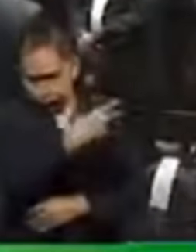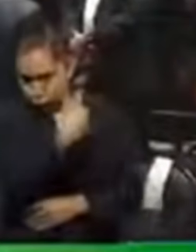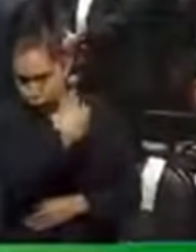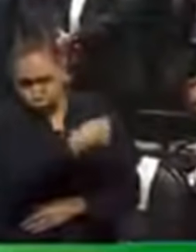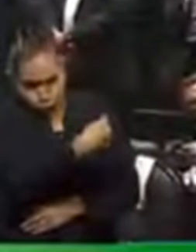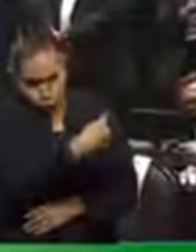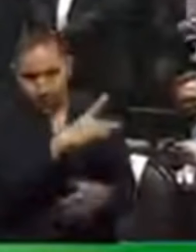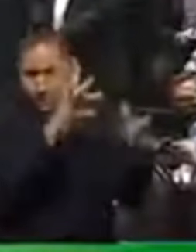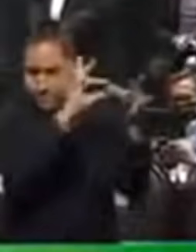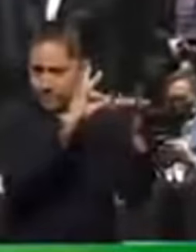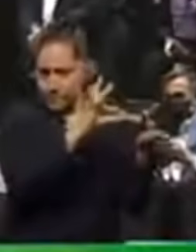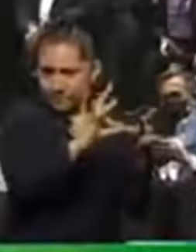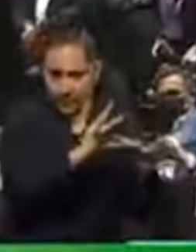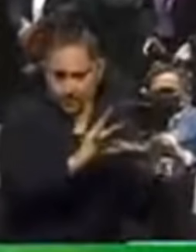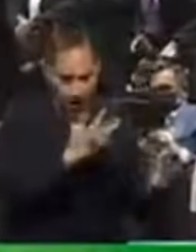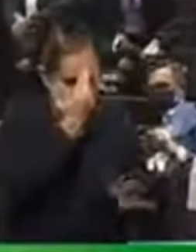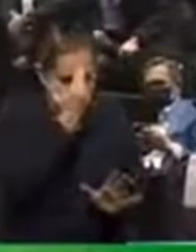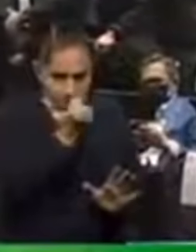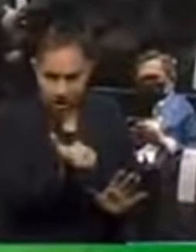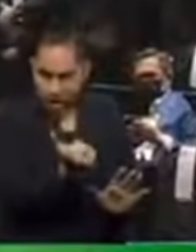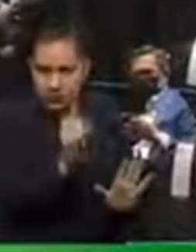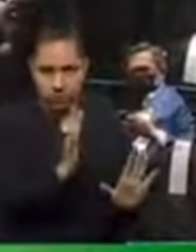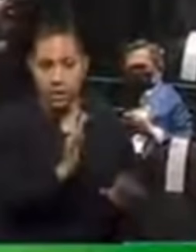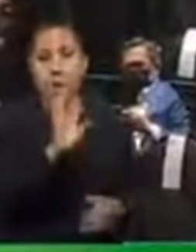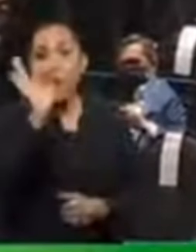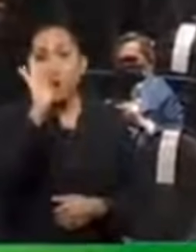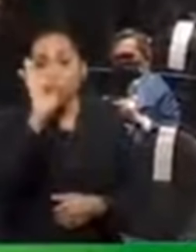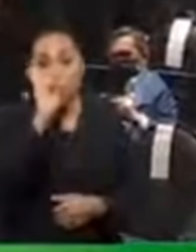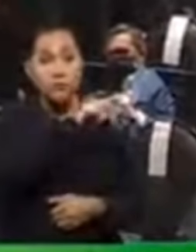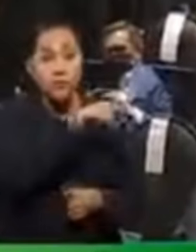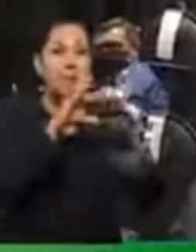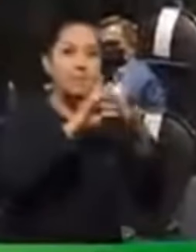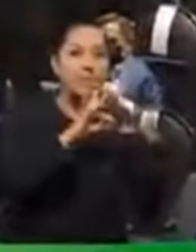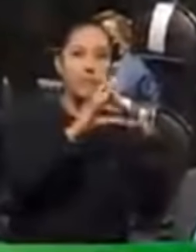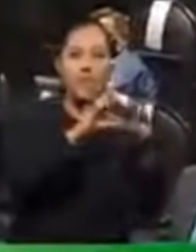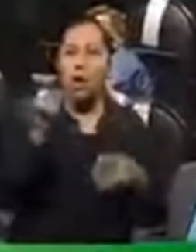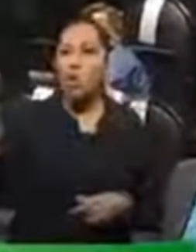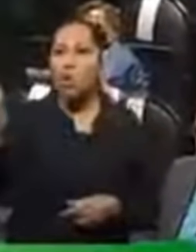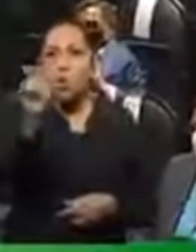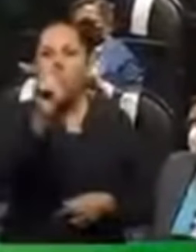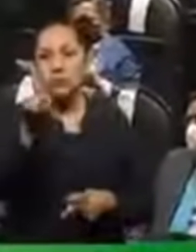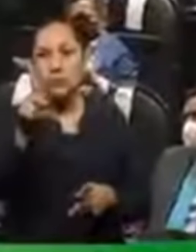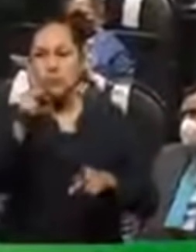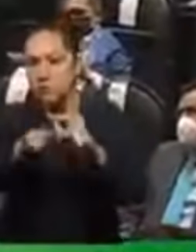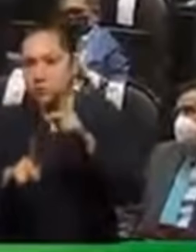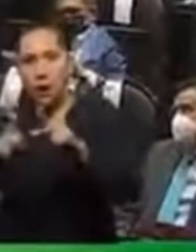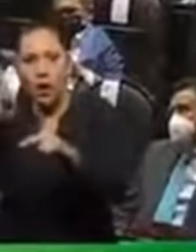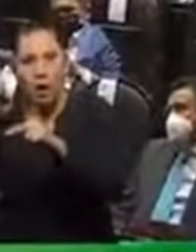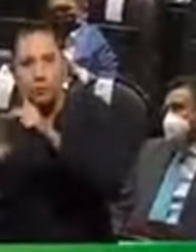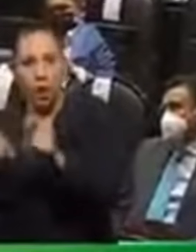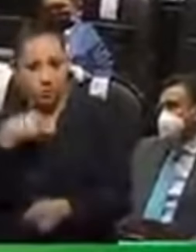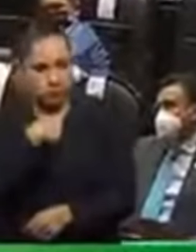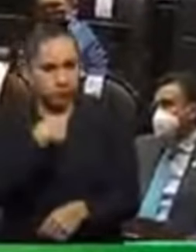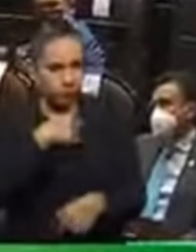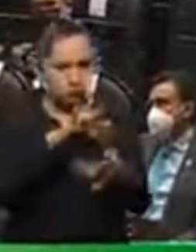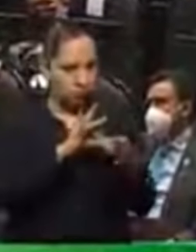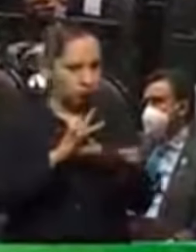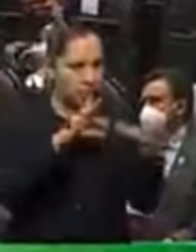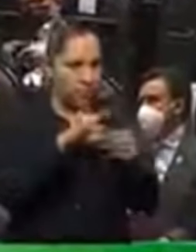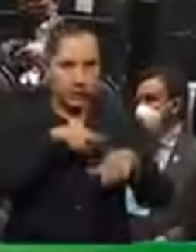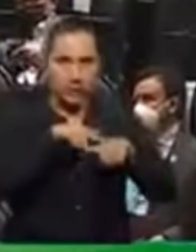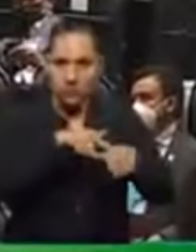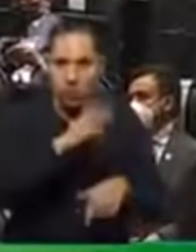exceden el volumen e impiden que el orador continúe, yo les voy a